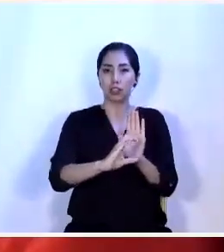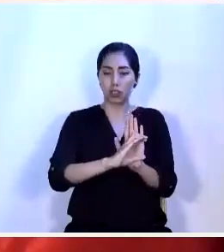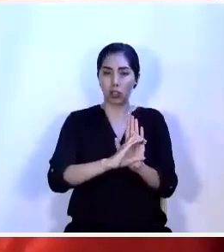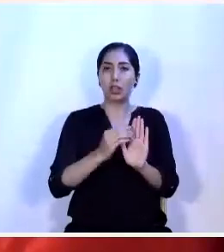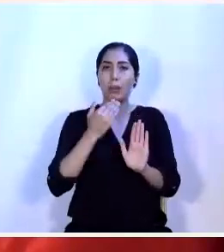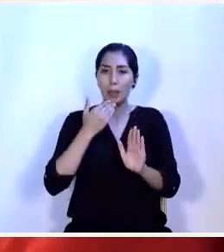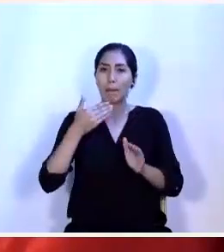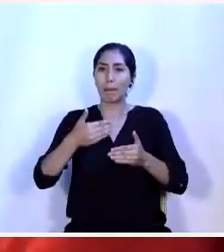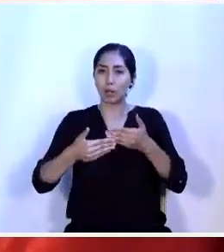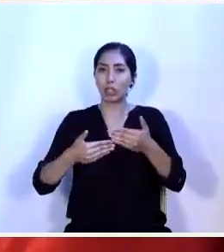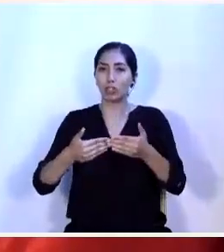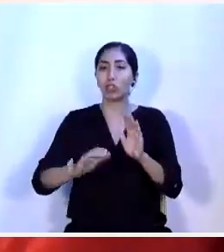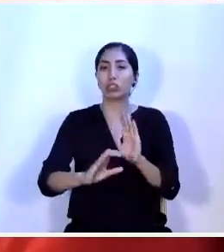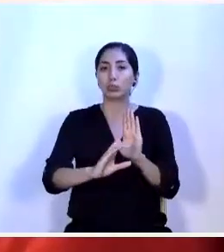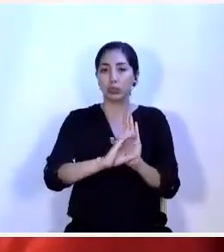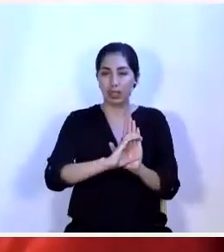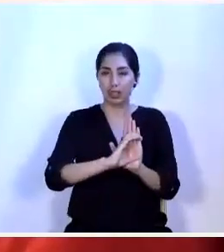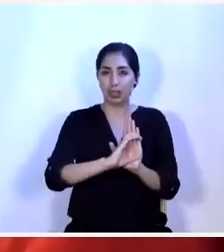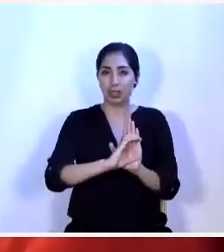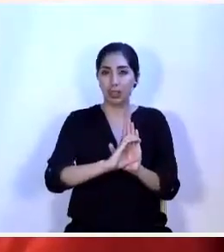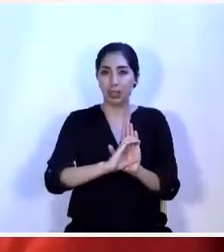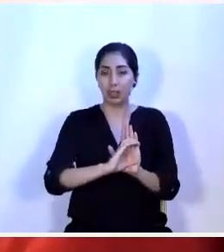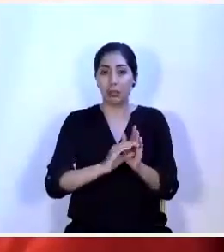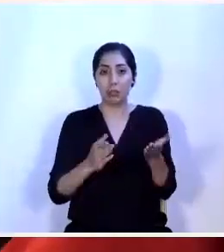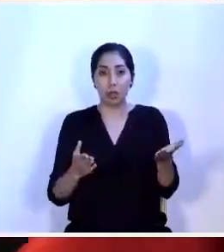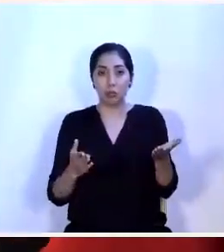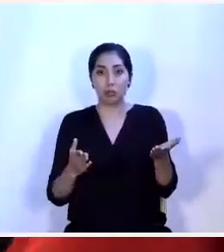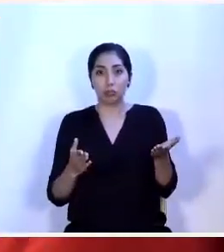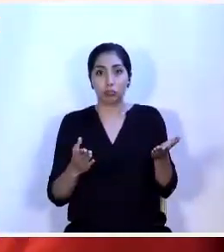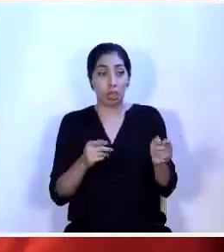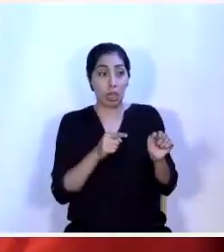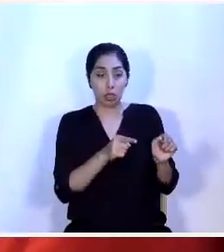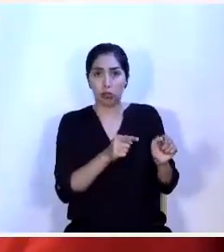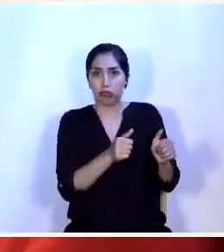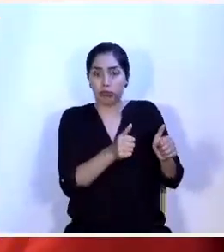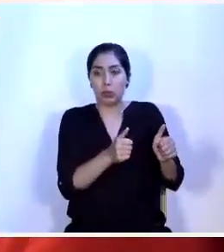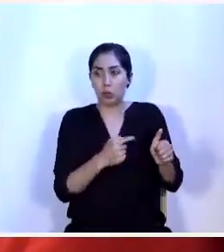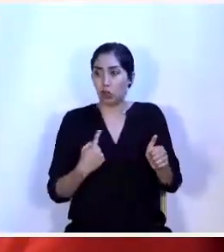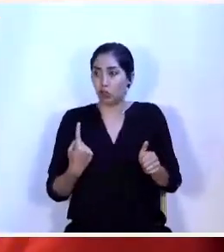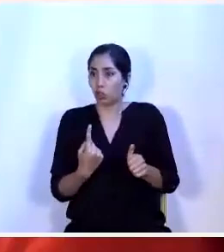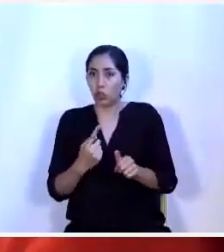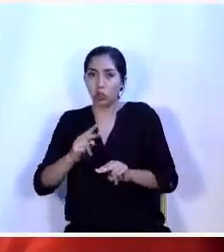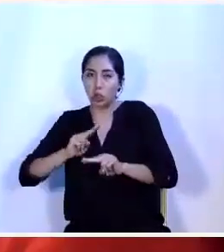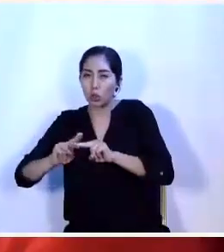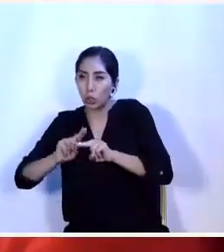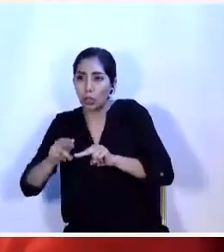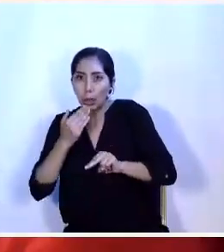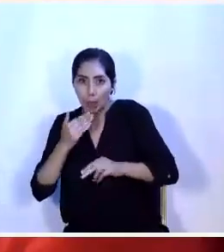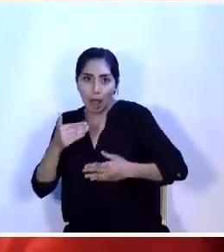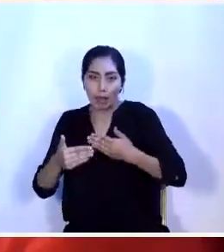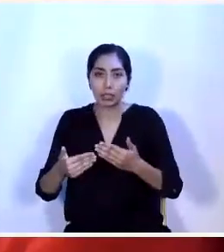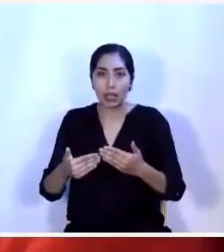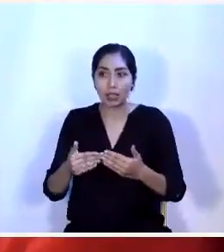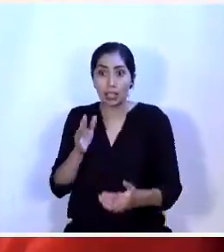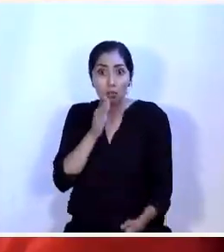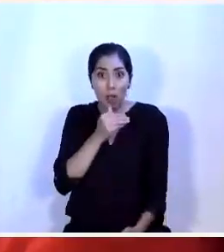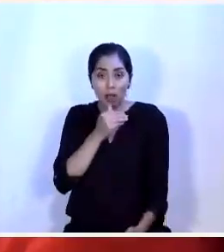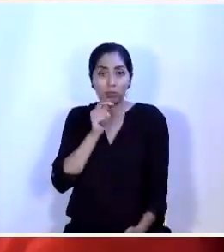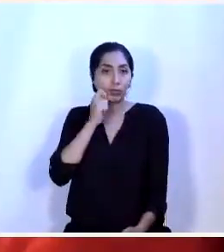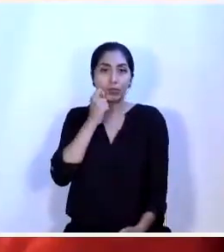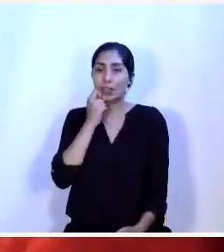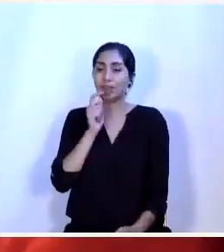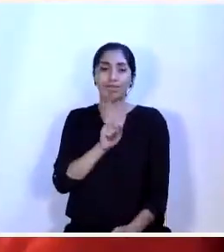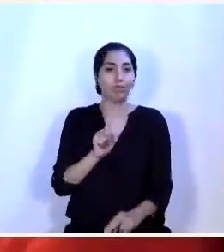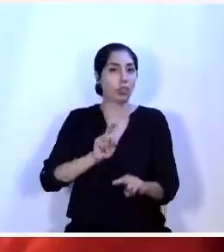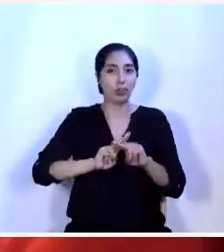proceso constituyente. Pero si es que no avanzamos paralelo a esto en soluciones materiales, no habremos solucionado las